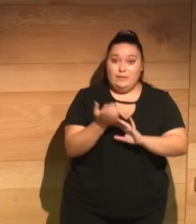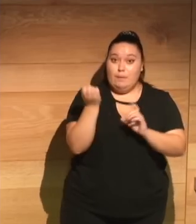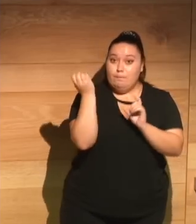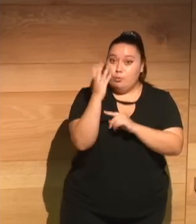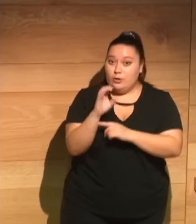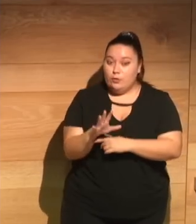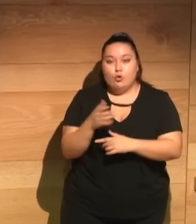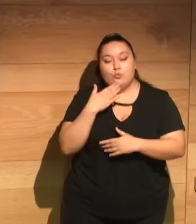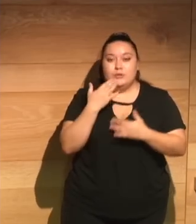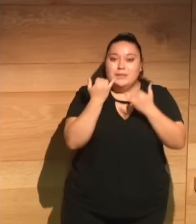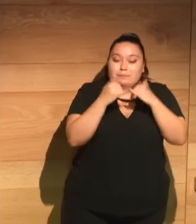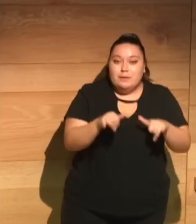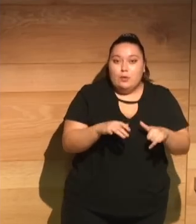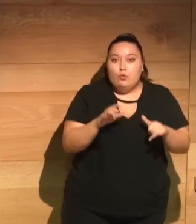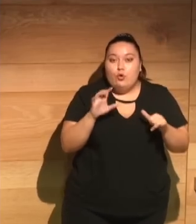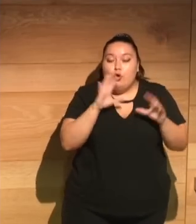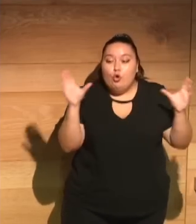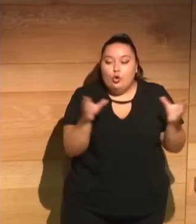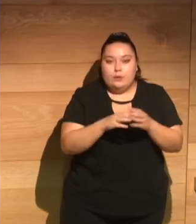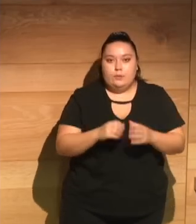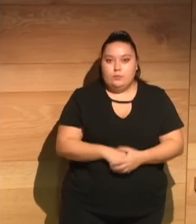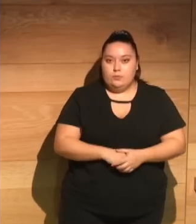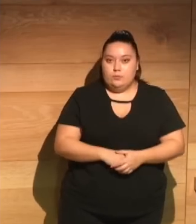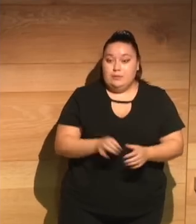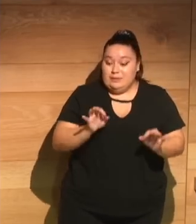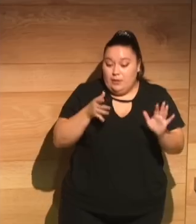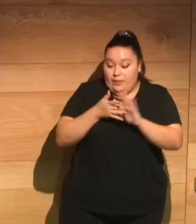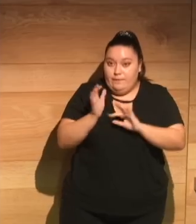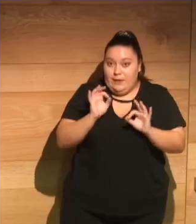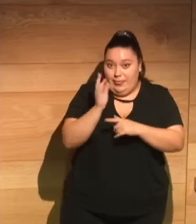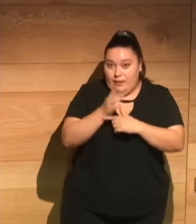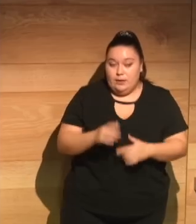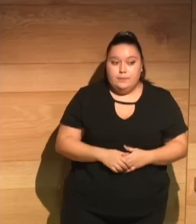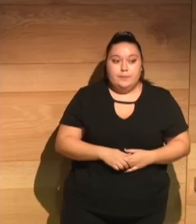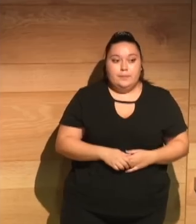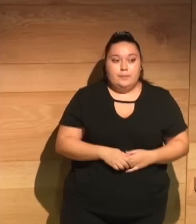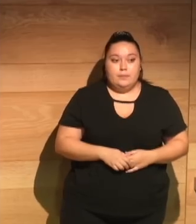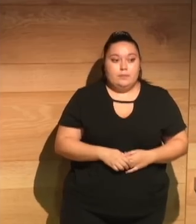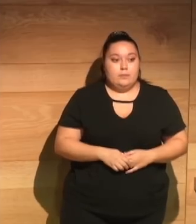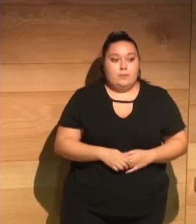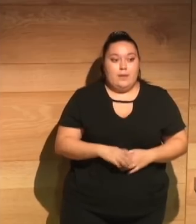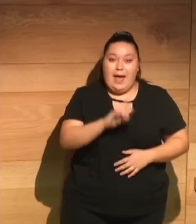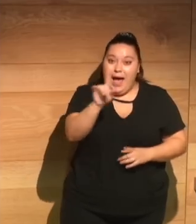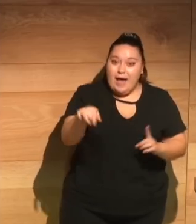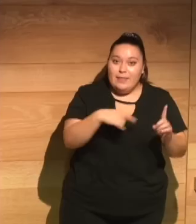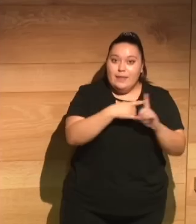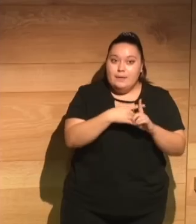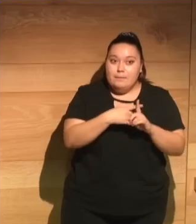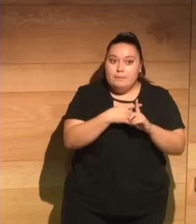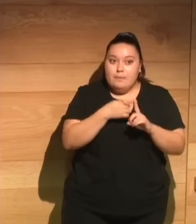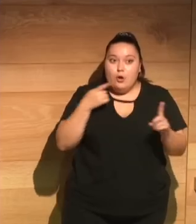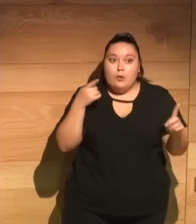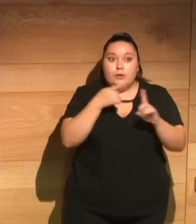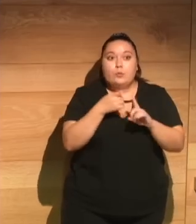se convierte en un espectáculo colectivo, que es lo que define también el cine. Y además, su vocación no solo